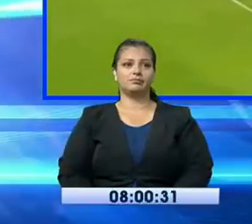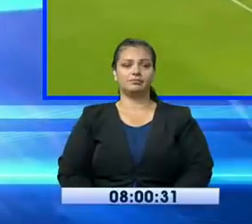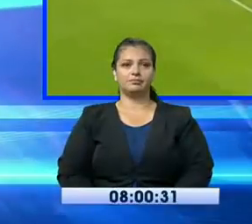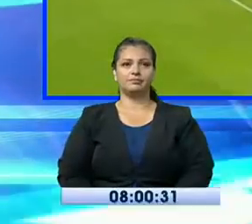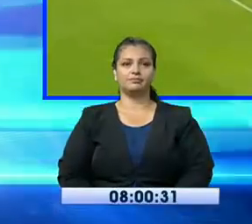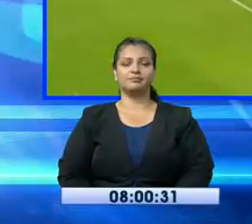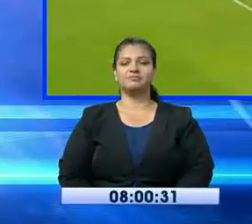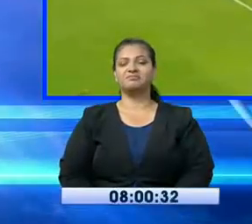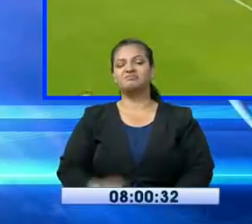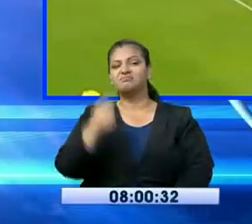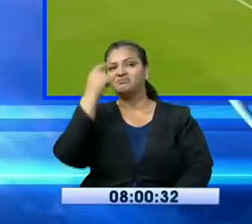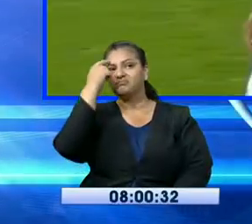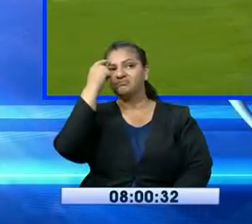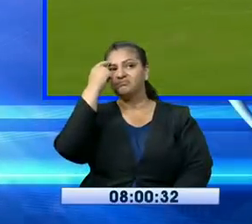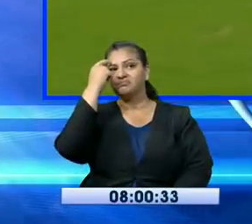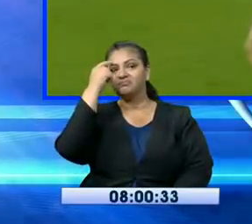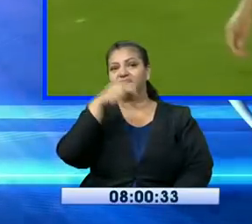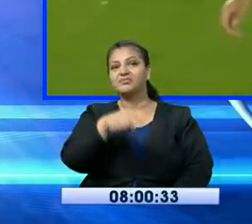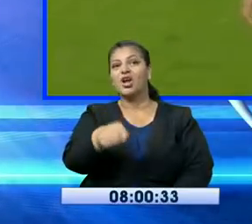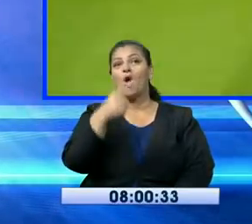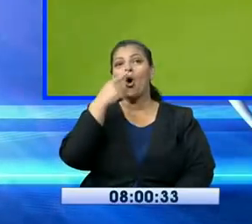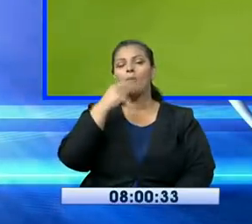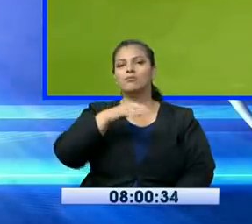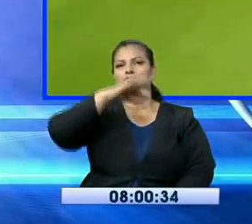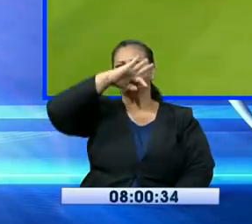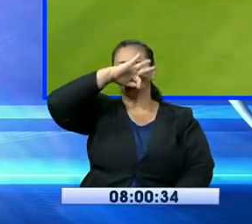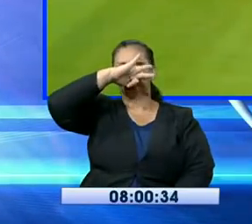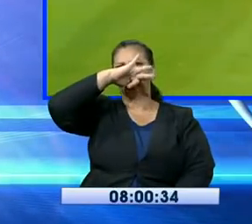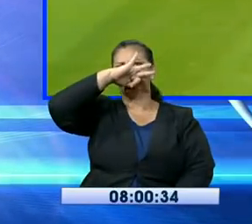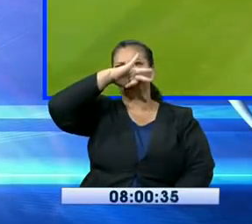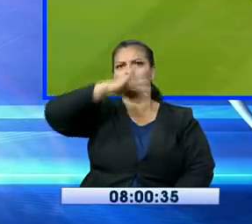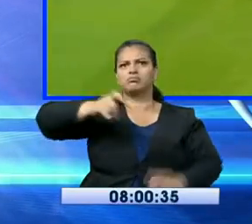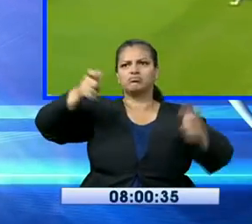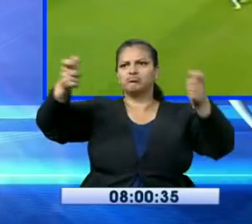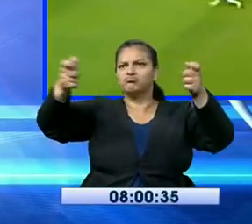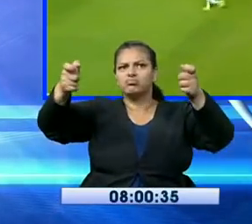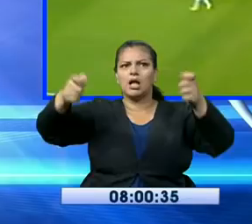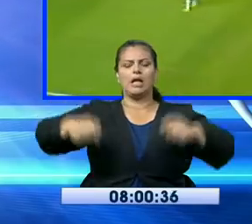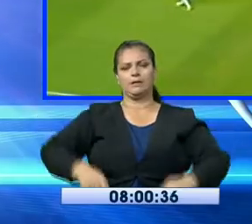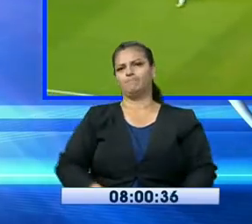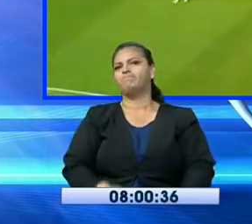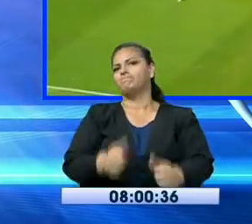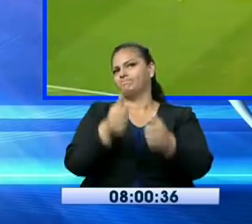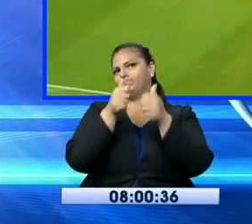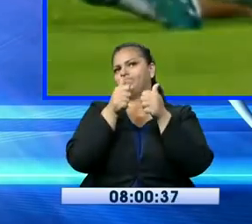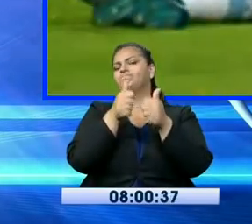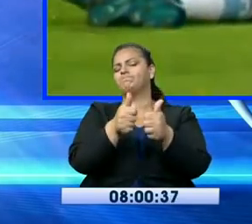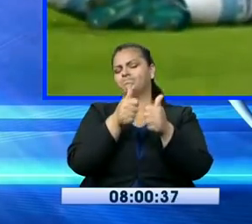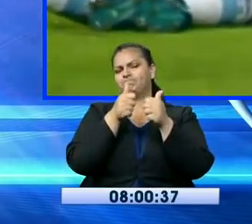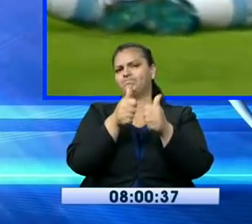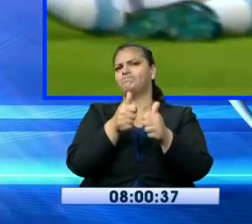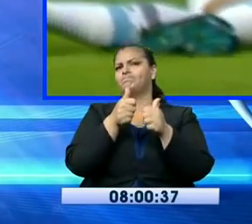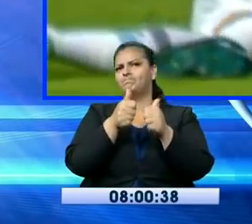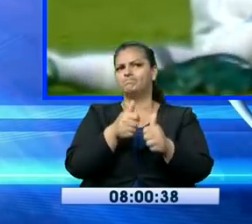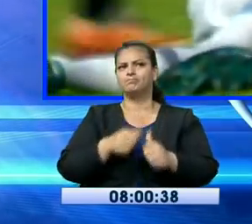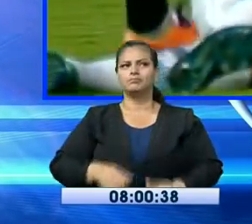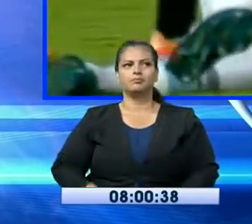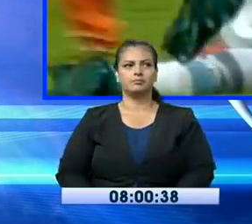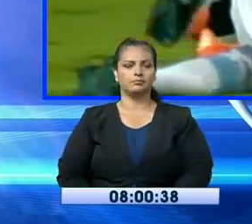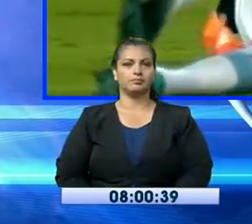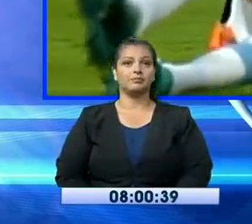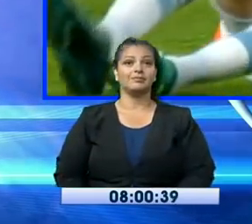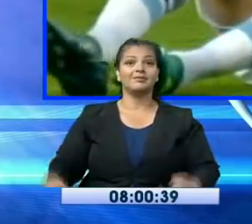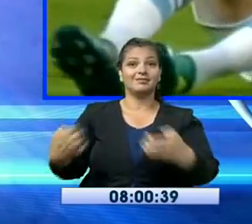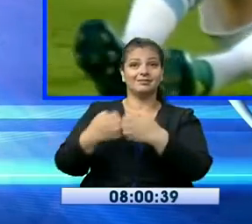cancha para mí el árbitro muy buen arbitraje y por los brasileros por locamente lógicamente este lugar que es un